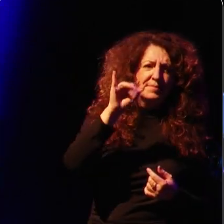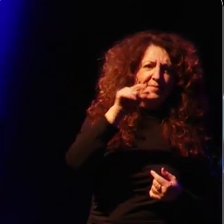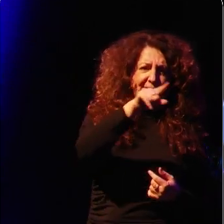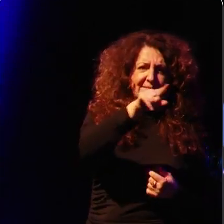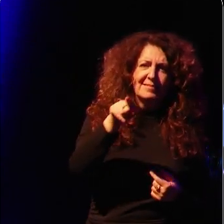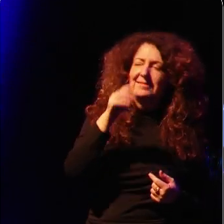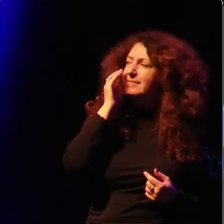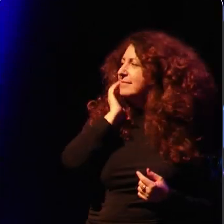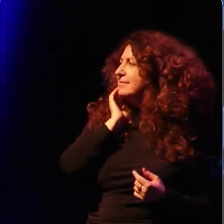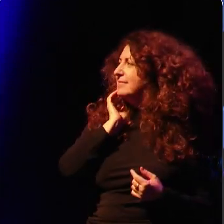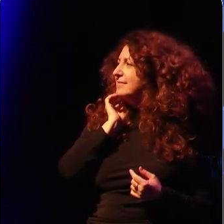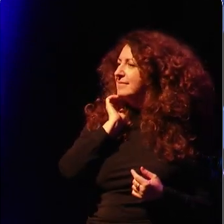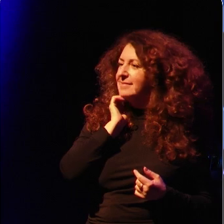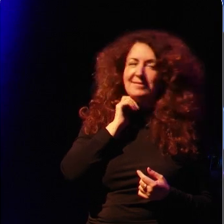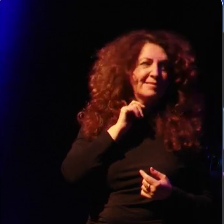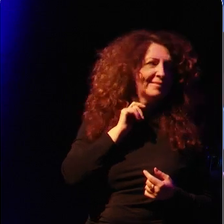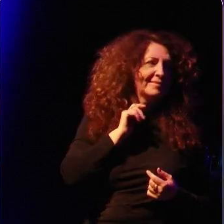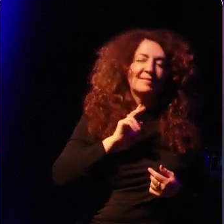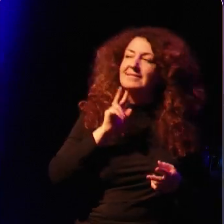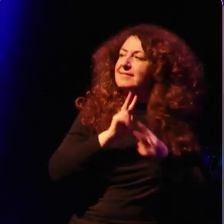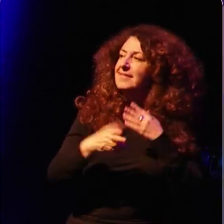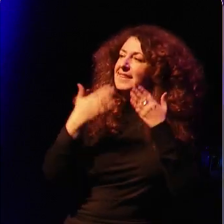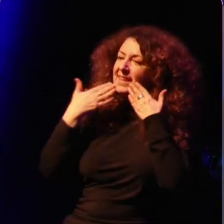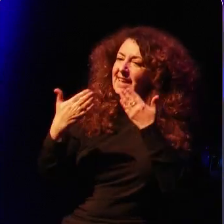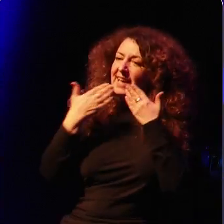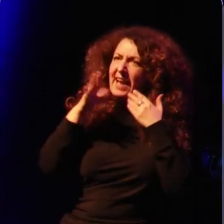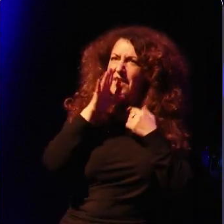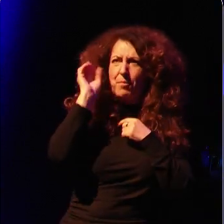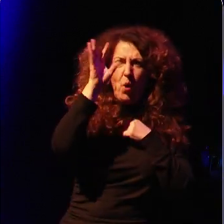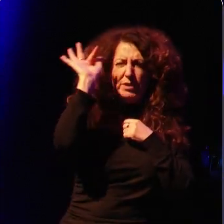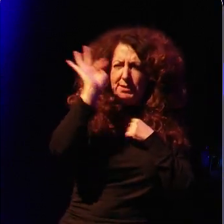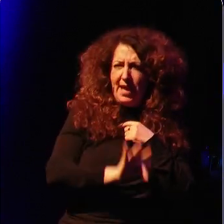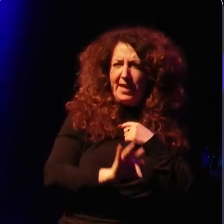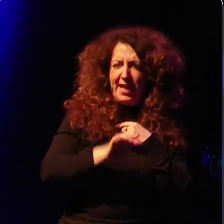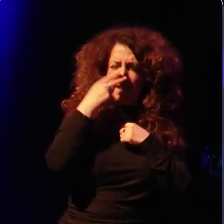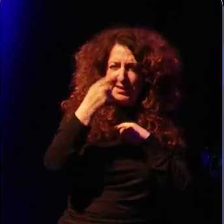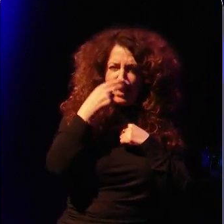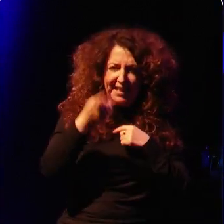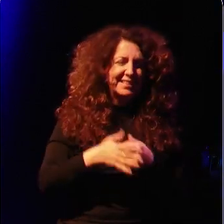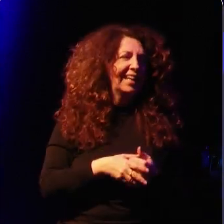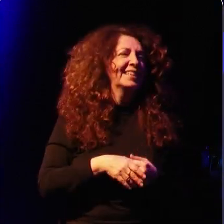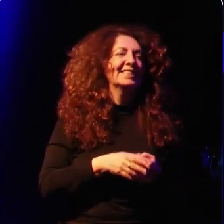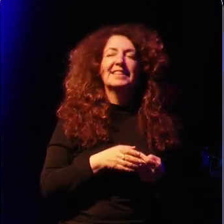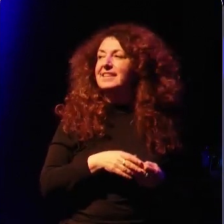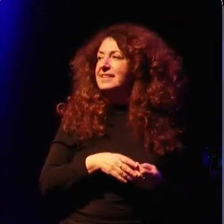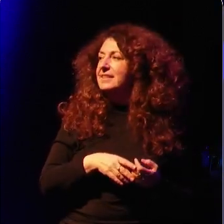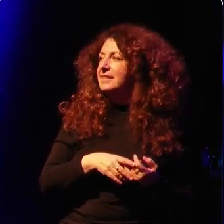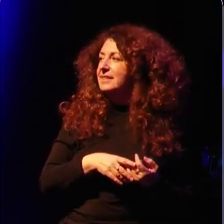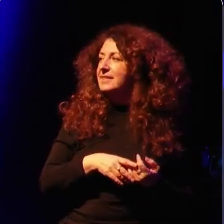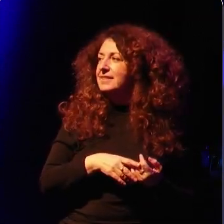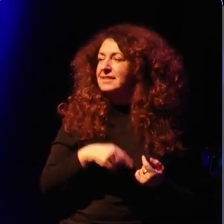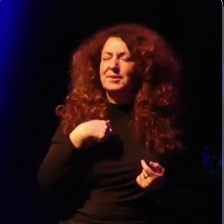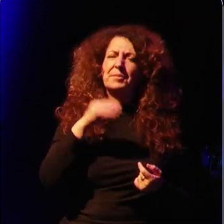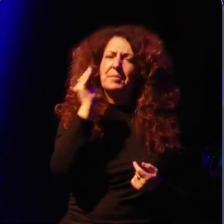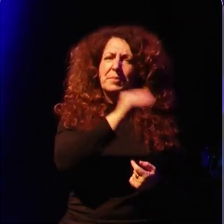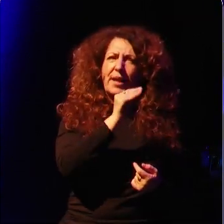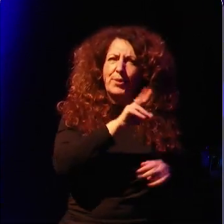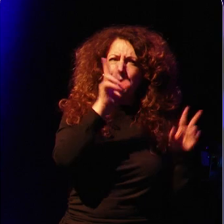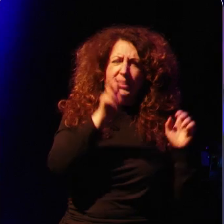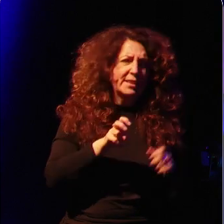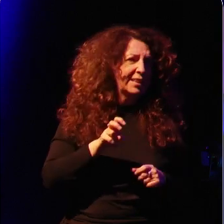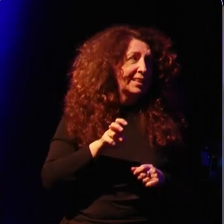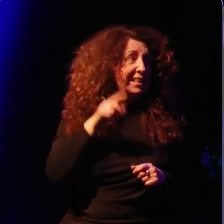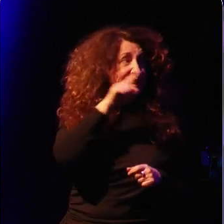Sí, bueno, darte las gracias por la charla, ha sido súper interesante. Me alegro. Y yo te quería preguntar acerca de